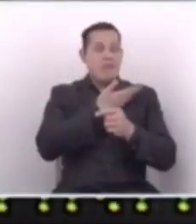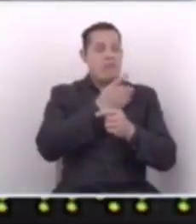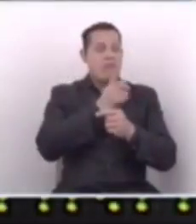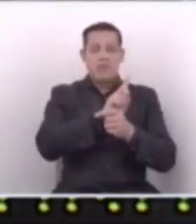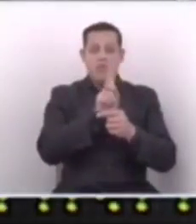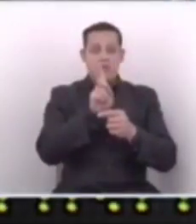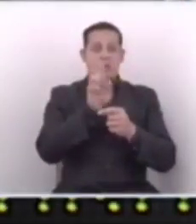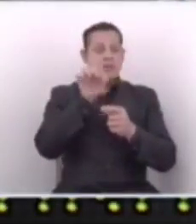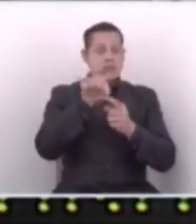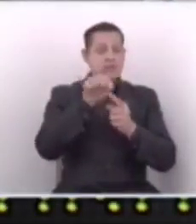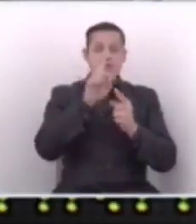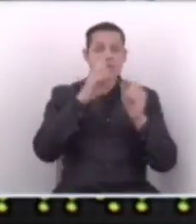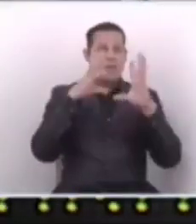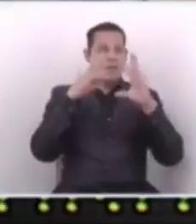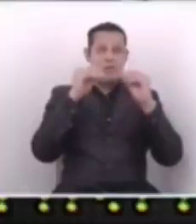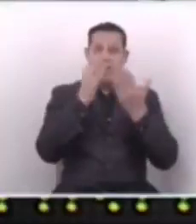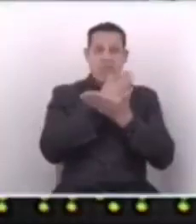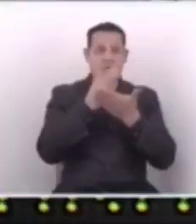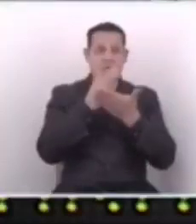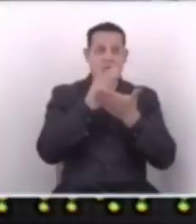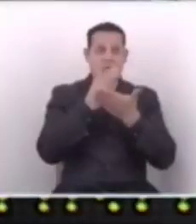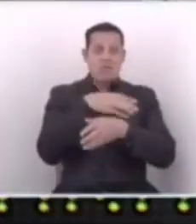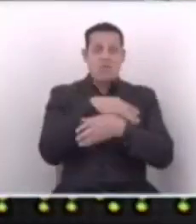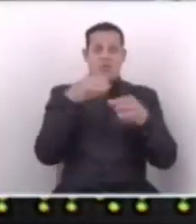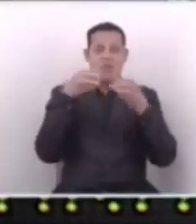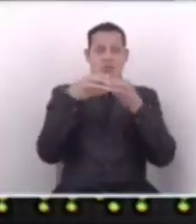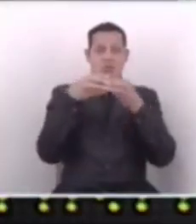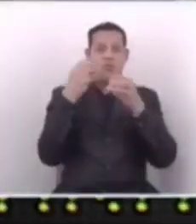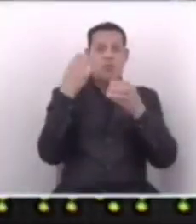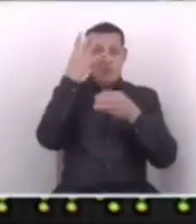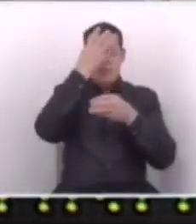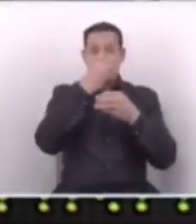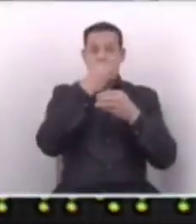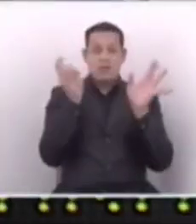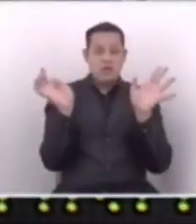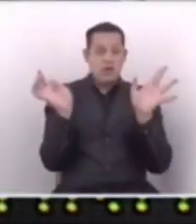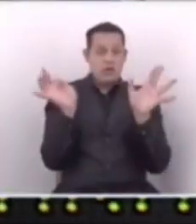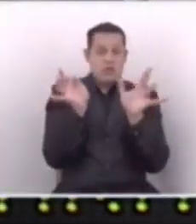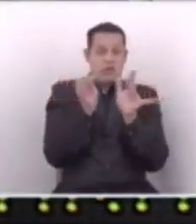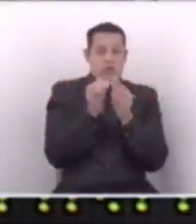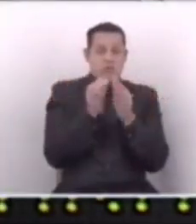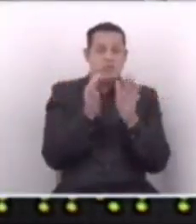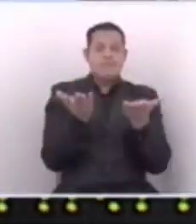¿verdad? De esos no van a mencionar en esos comités bien lindos que tienen.